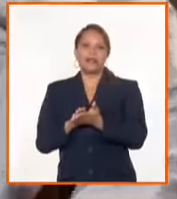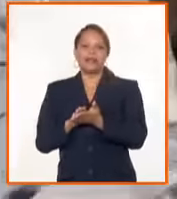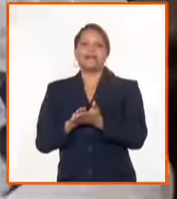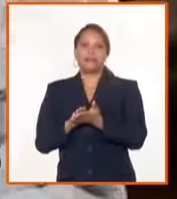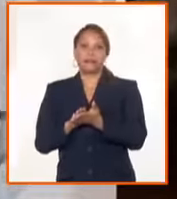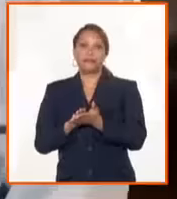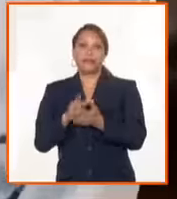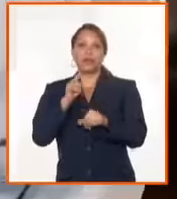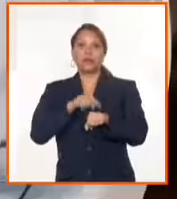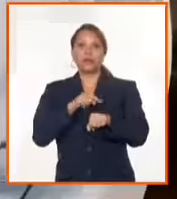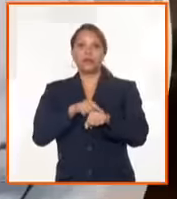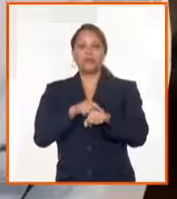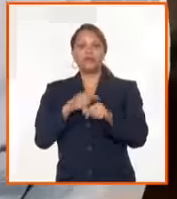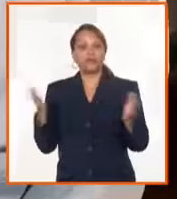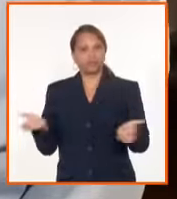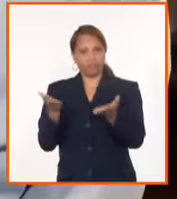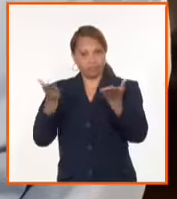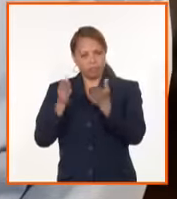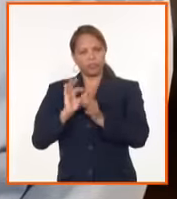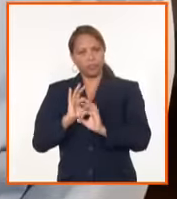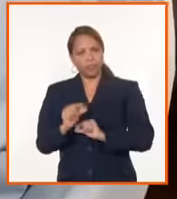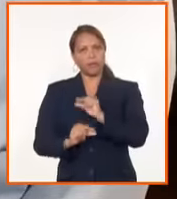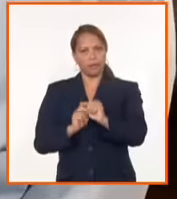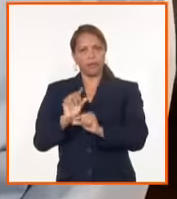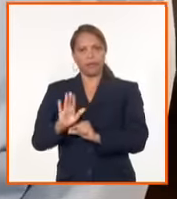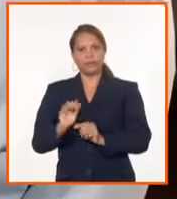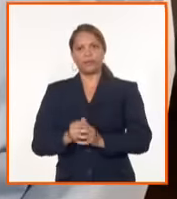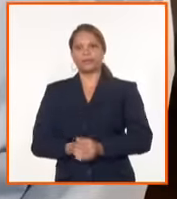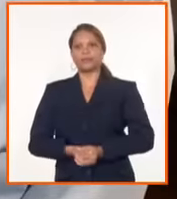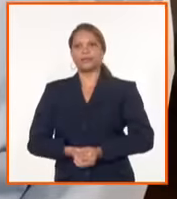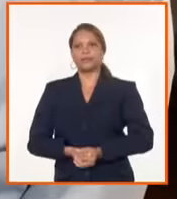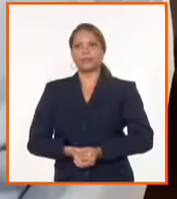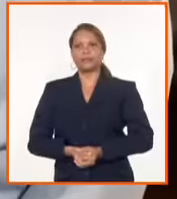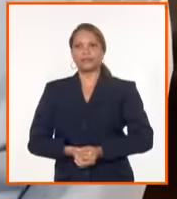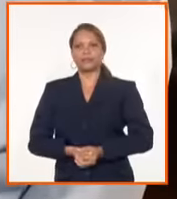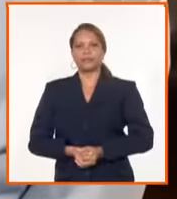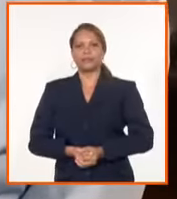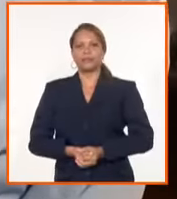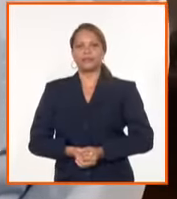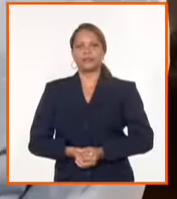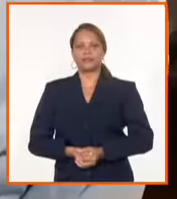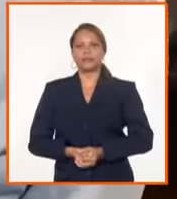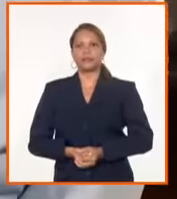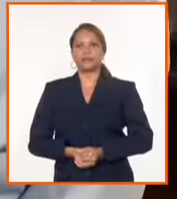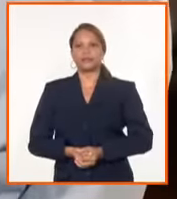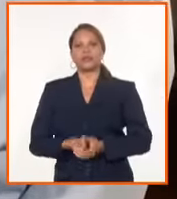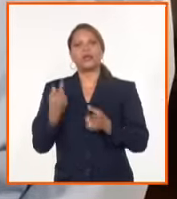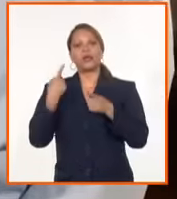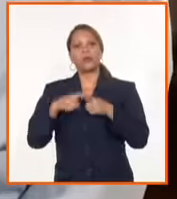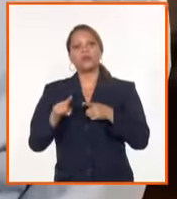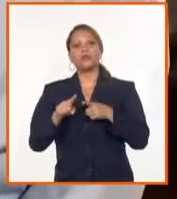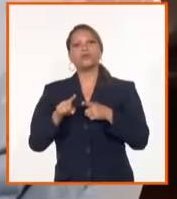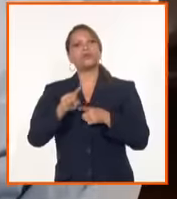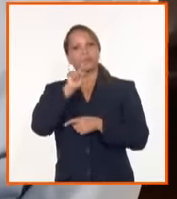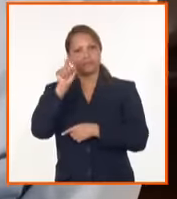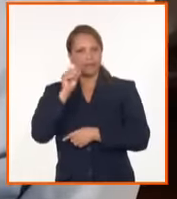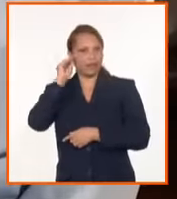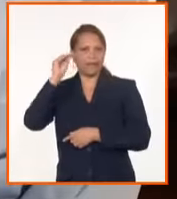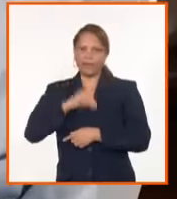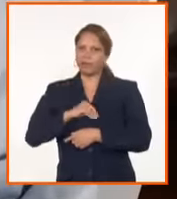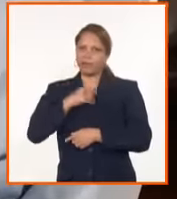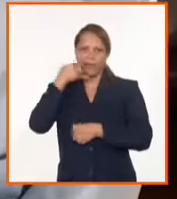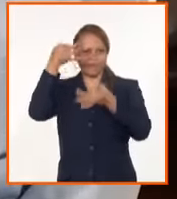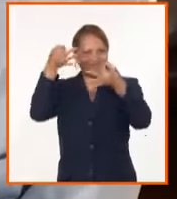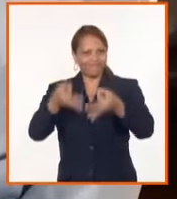un momento cuando superemos esta circunstancia. Y lo otro que es una certeza. Aquí